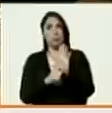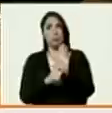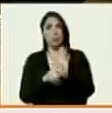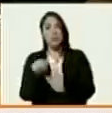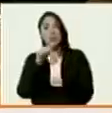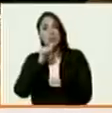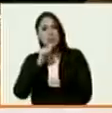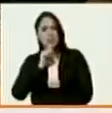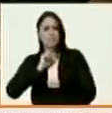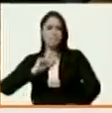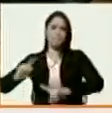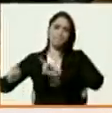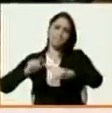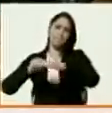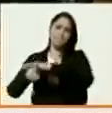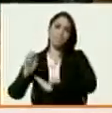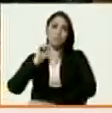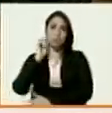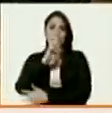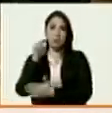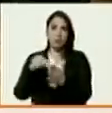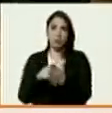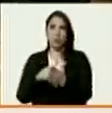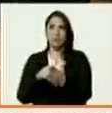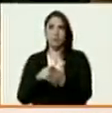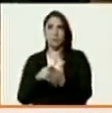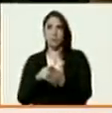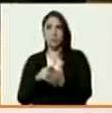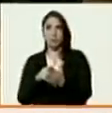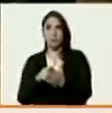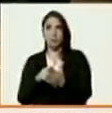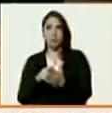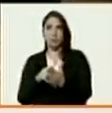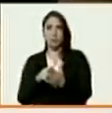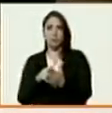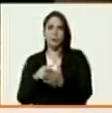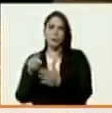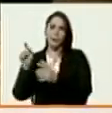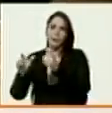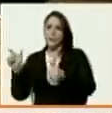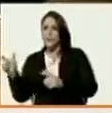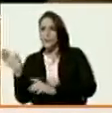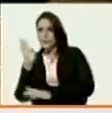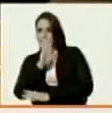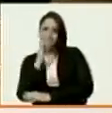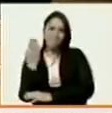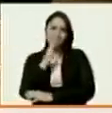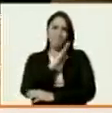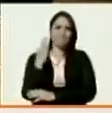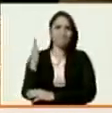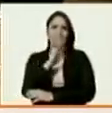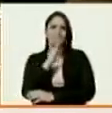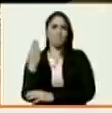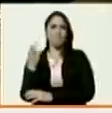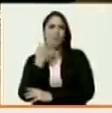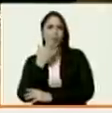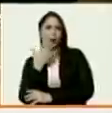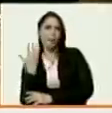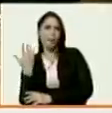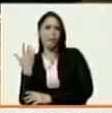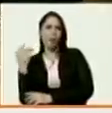Quienes han dirigido a la Asamblea Nacional la han dirigido en medio de una figura que se llama desacato, no